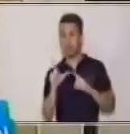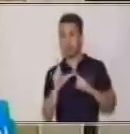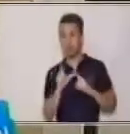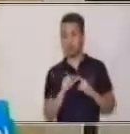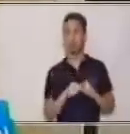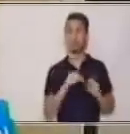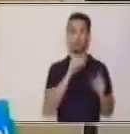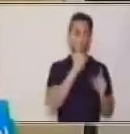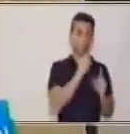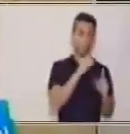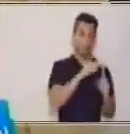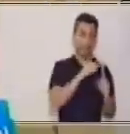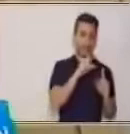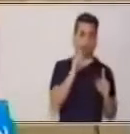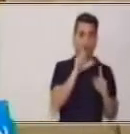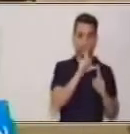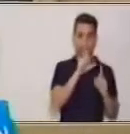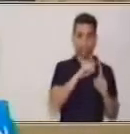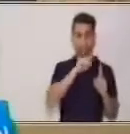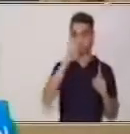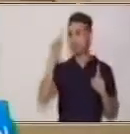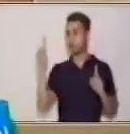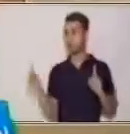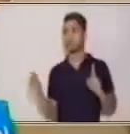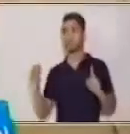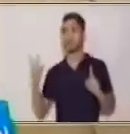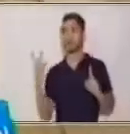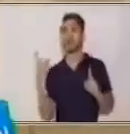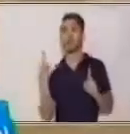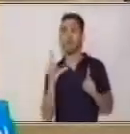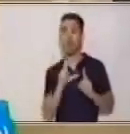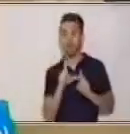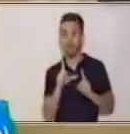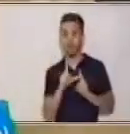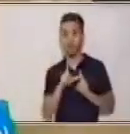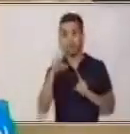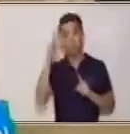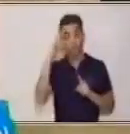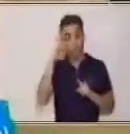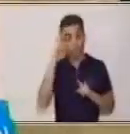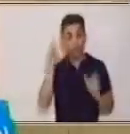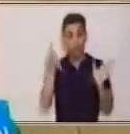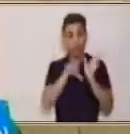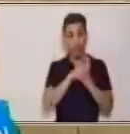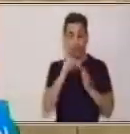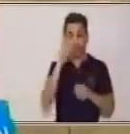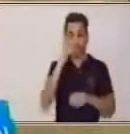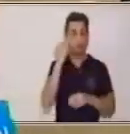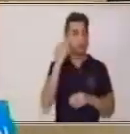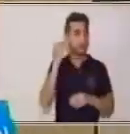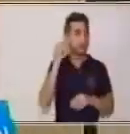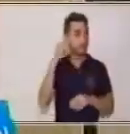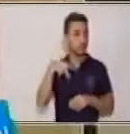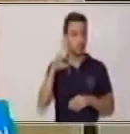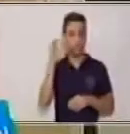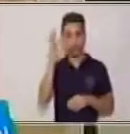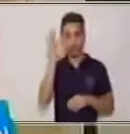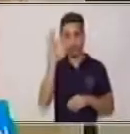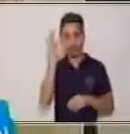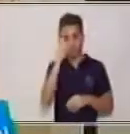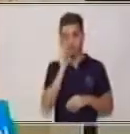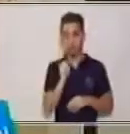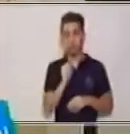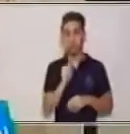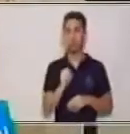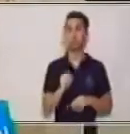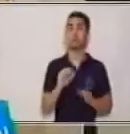con el segundo término. Recordemos siempre la ley de signos. Luego tenemos el